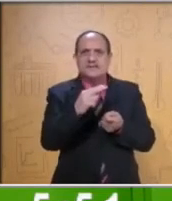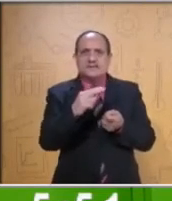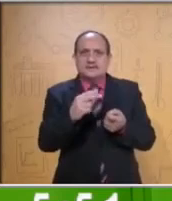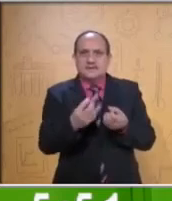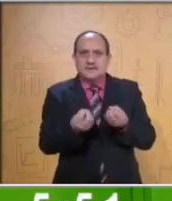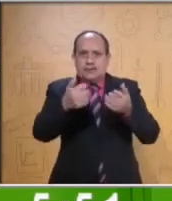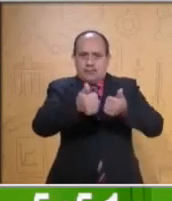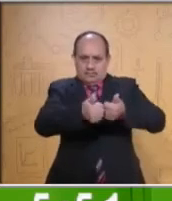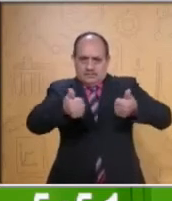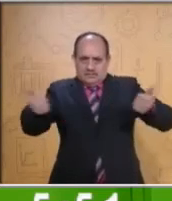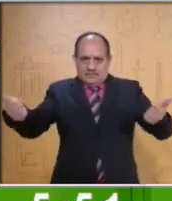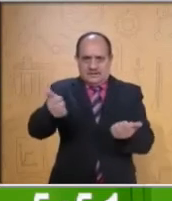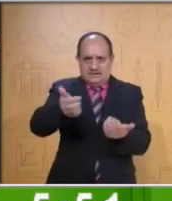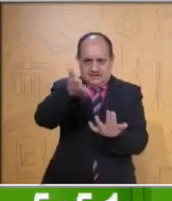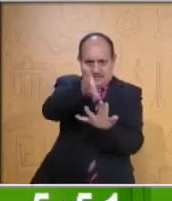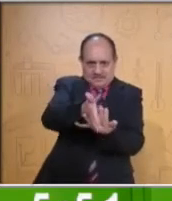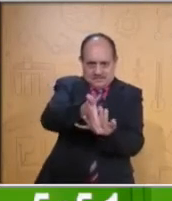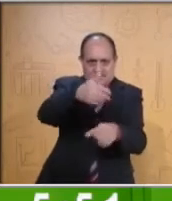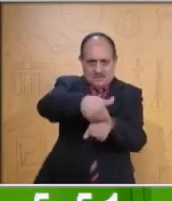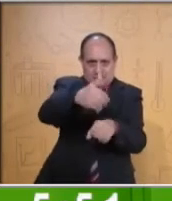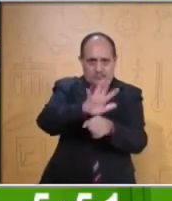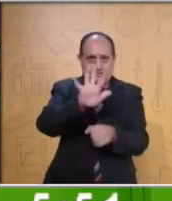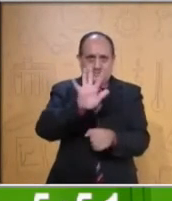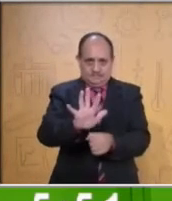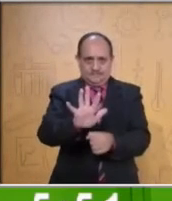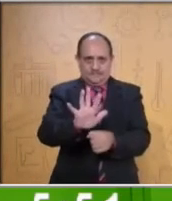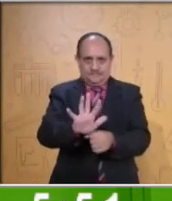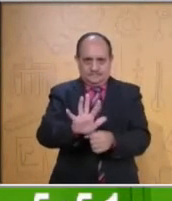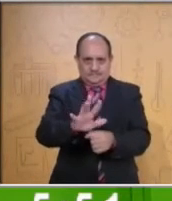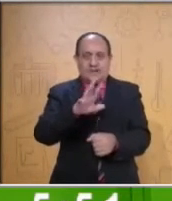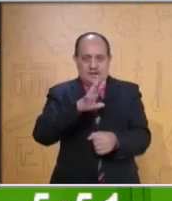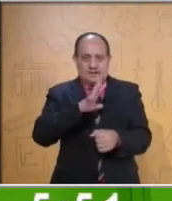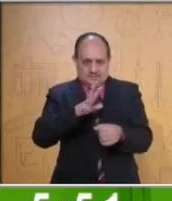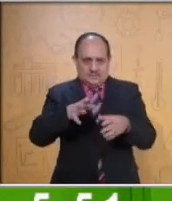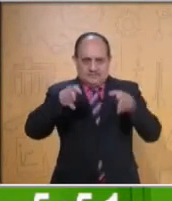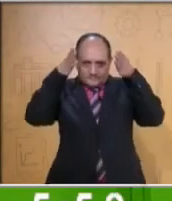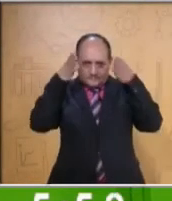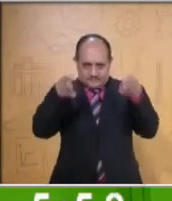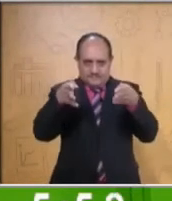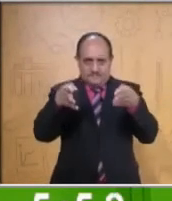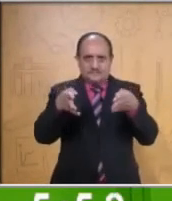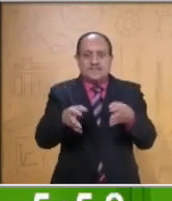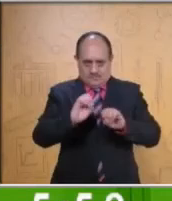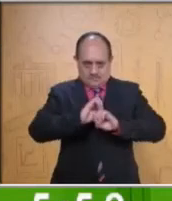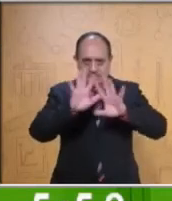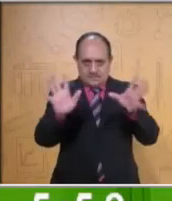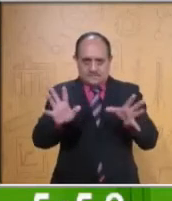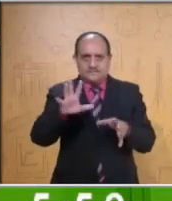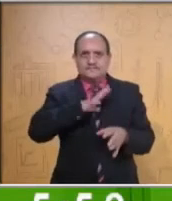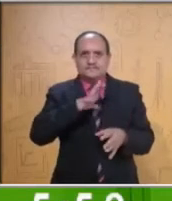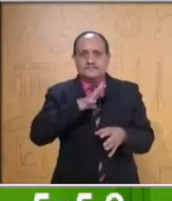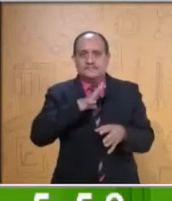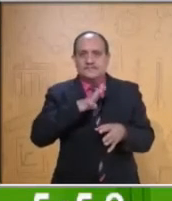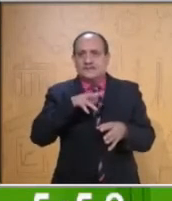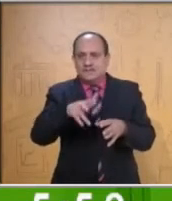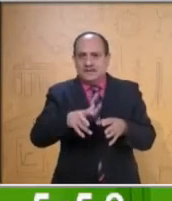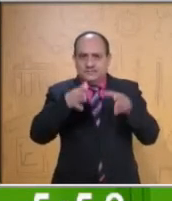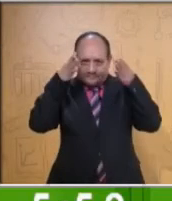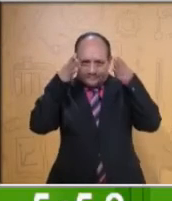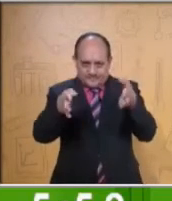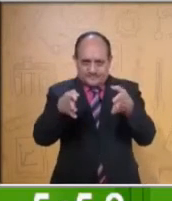alejan del valor central. Esto es lo que nosotros tenemos que tener muy en claro. Y vamos a ver que son las que vamos a